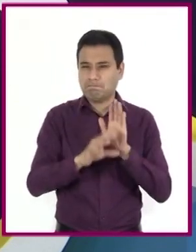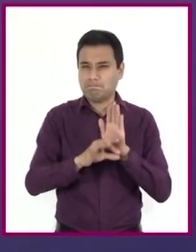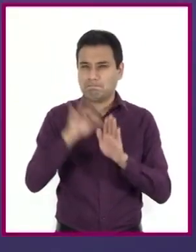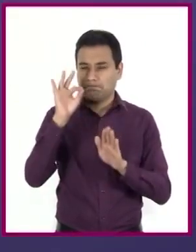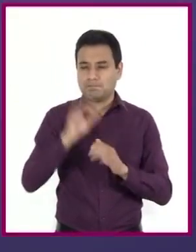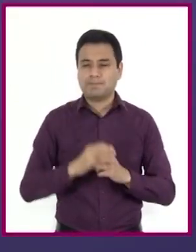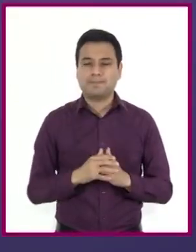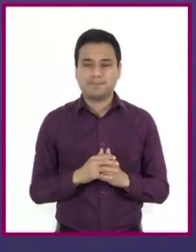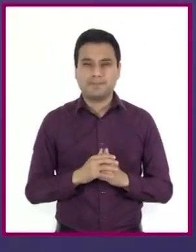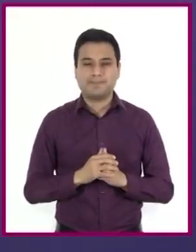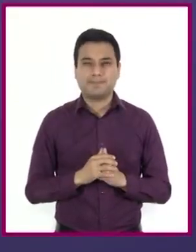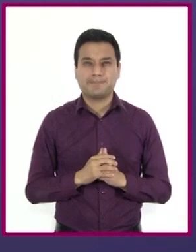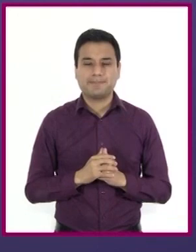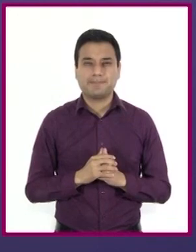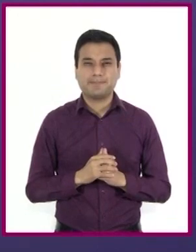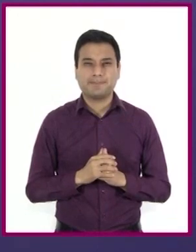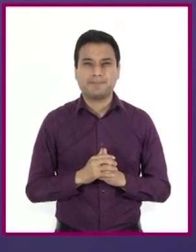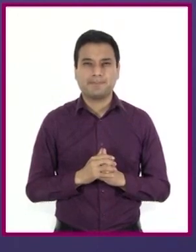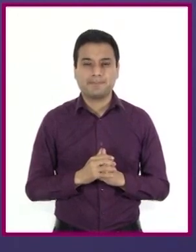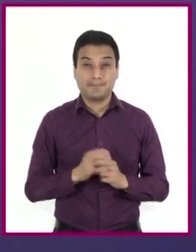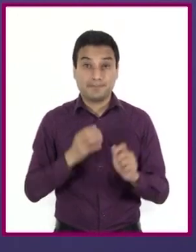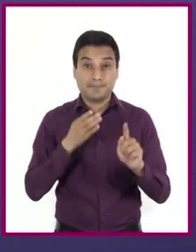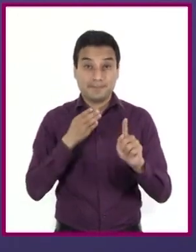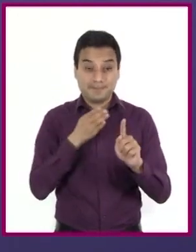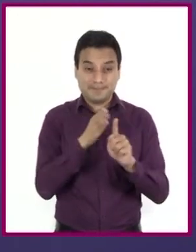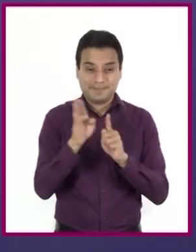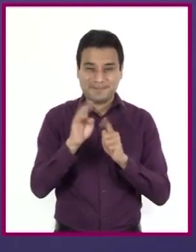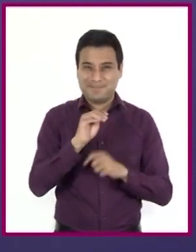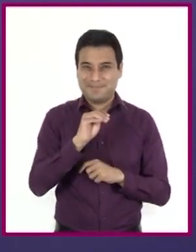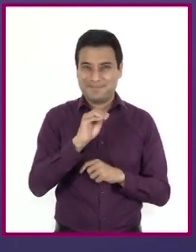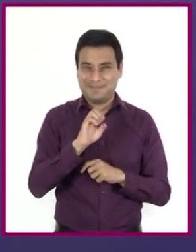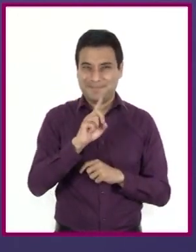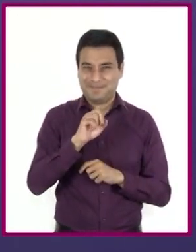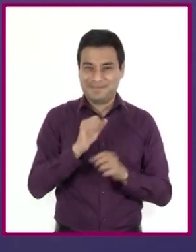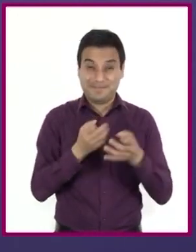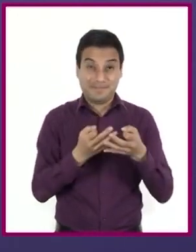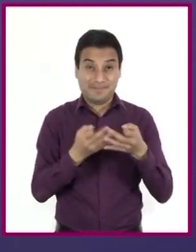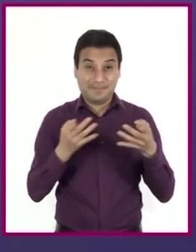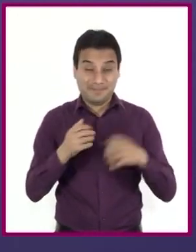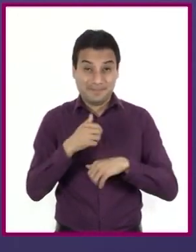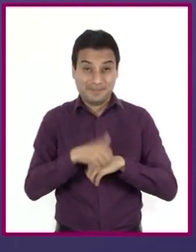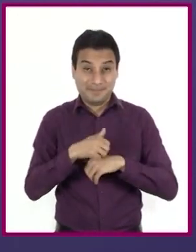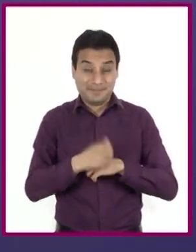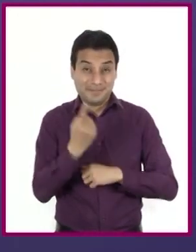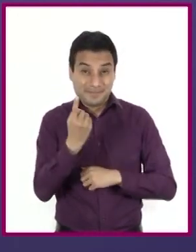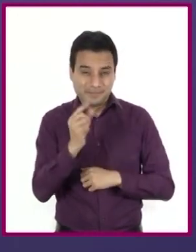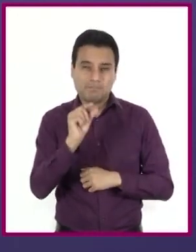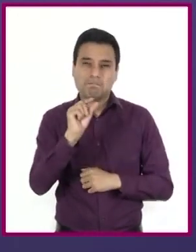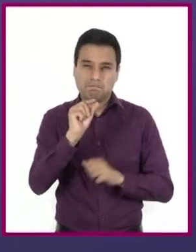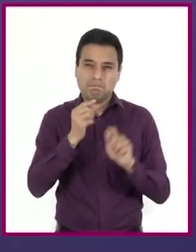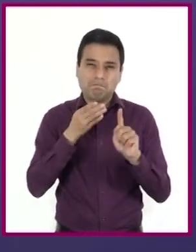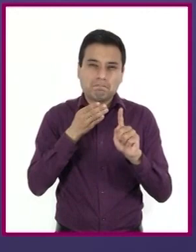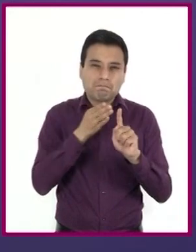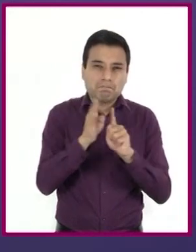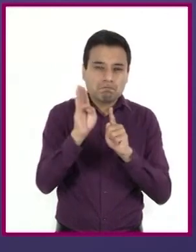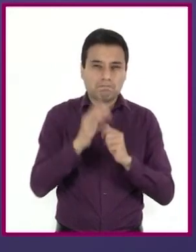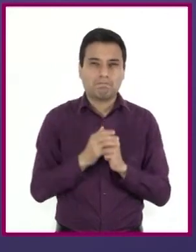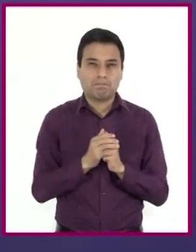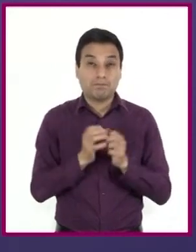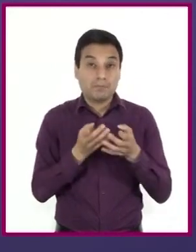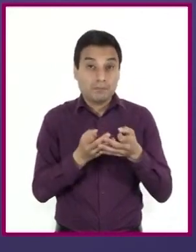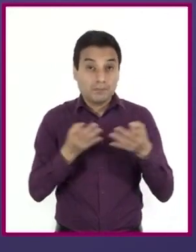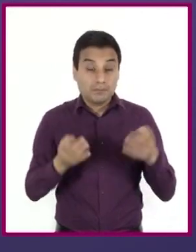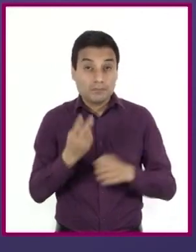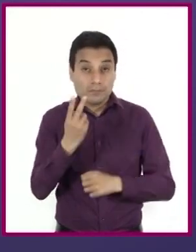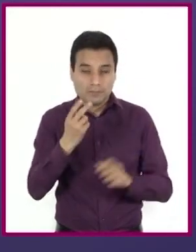media. La desviación media en el terreno 1 es más pequeña que en el terreno 2. Los